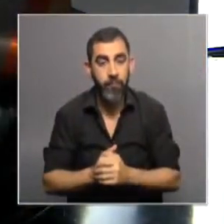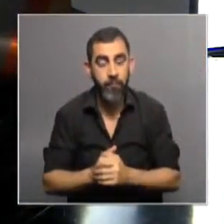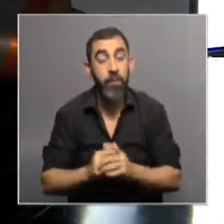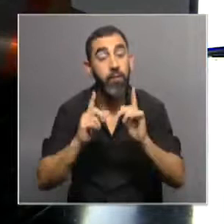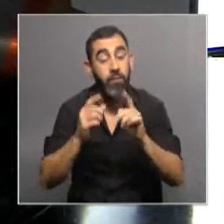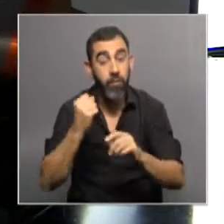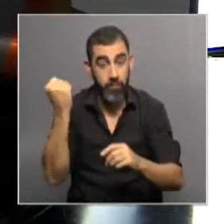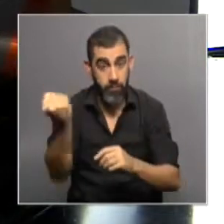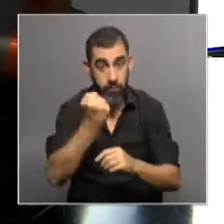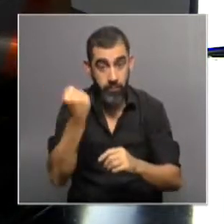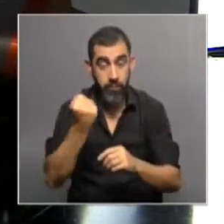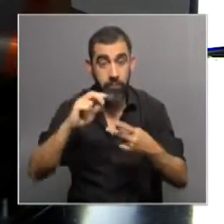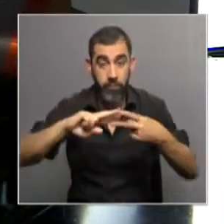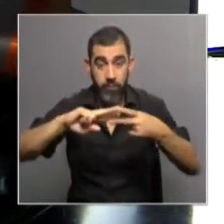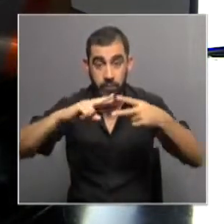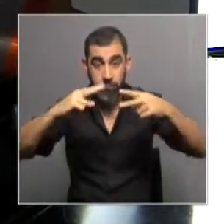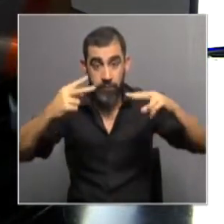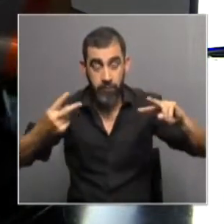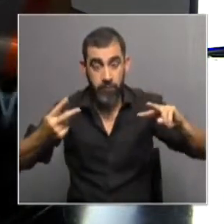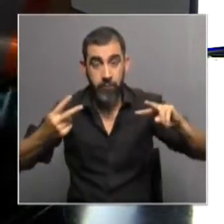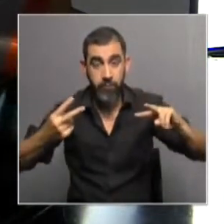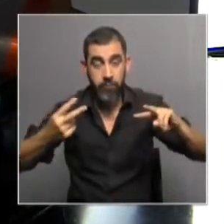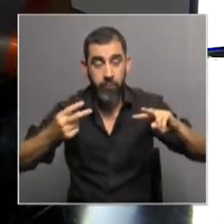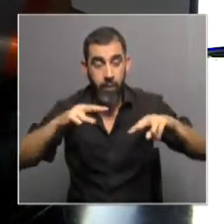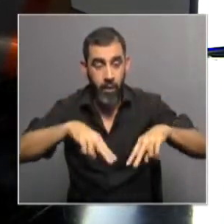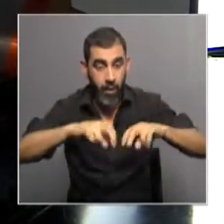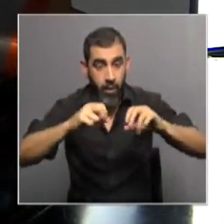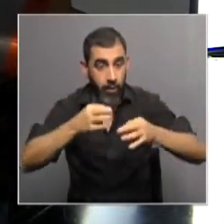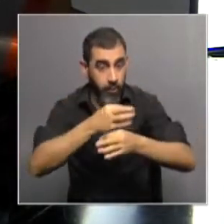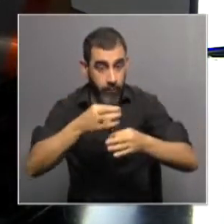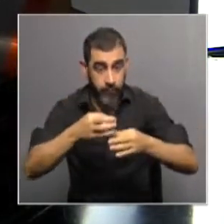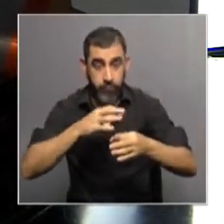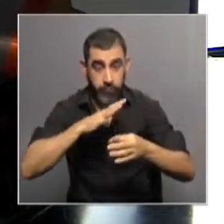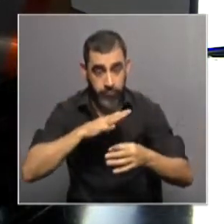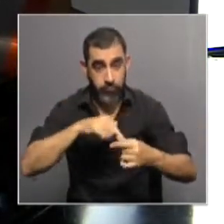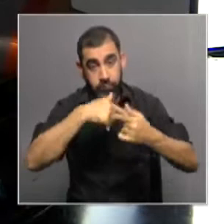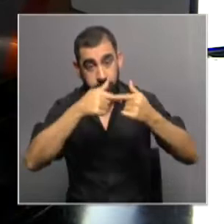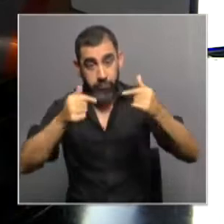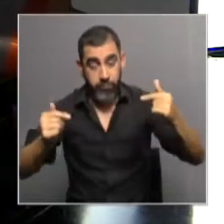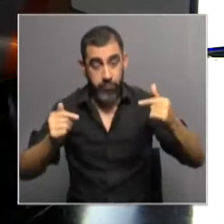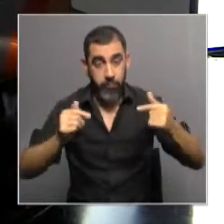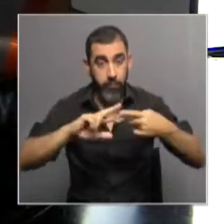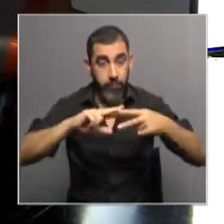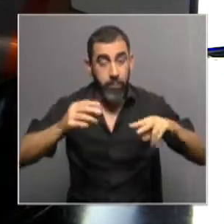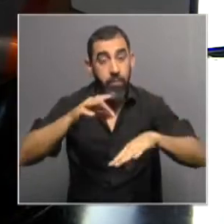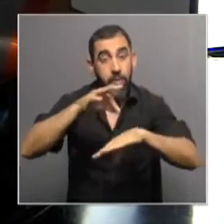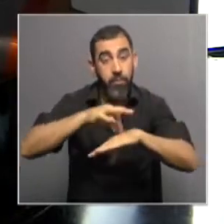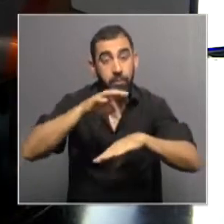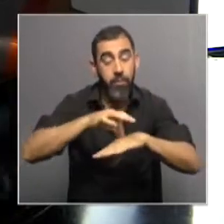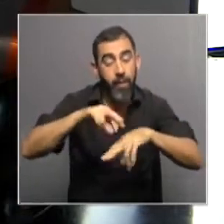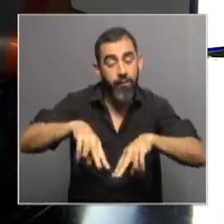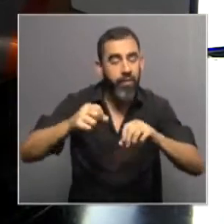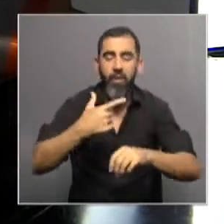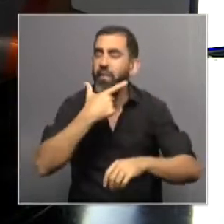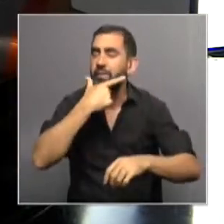muy importante en relación a la genética, estos son los estudios como más sofisticados. Pero hay otras áreas de la genética médica que son estudios